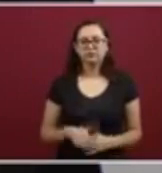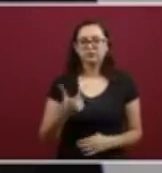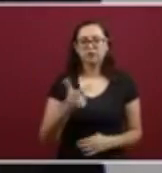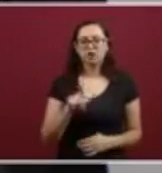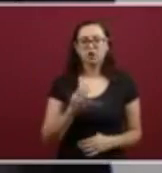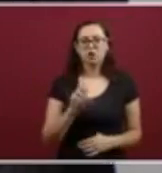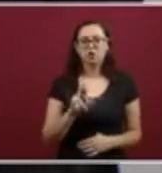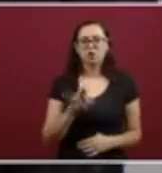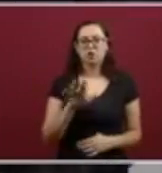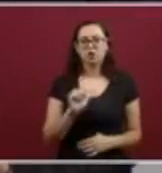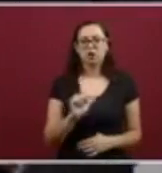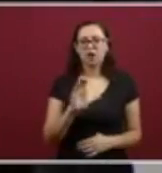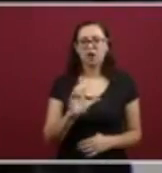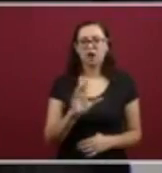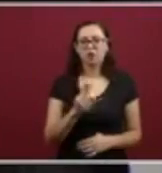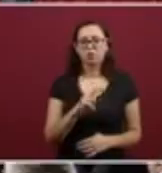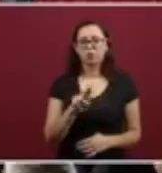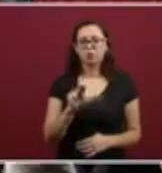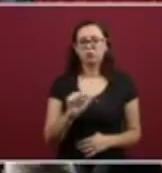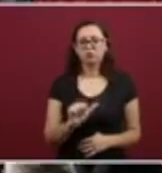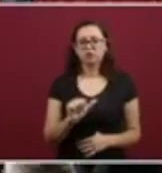Gloria Acuña Villalpando.